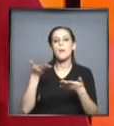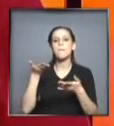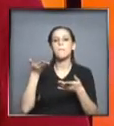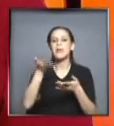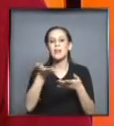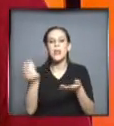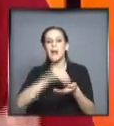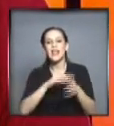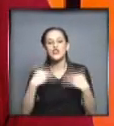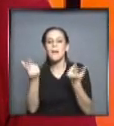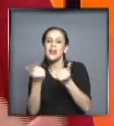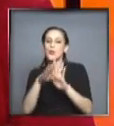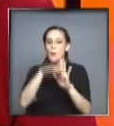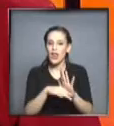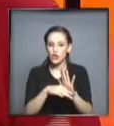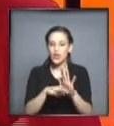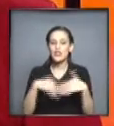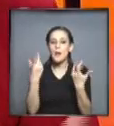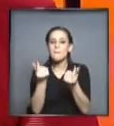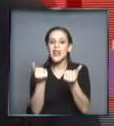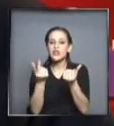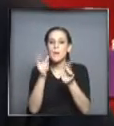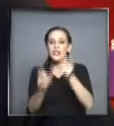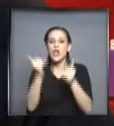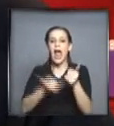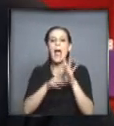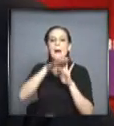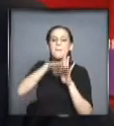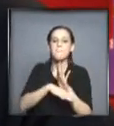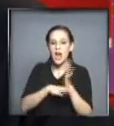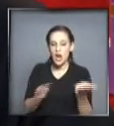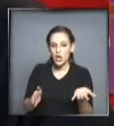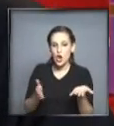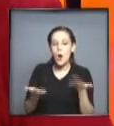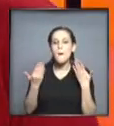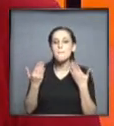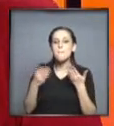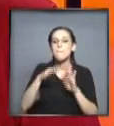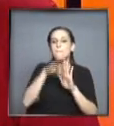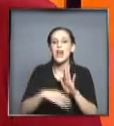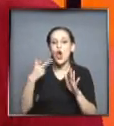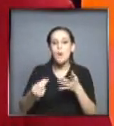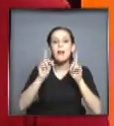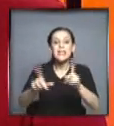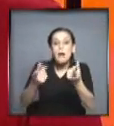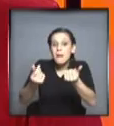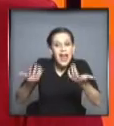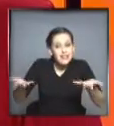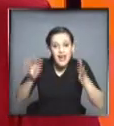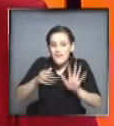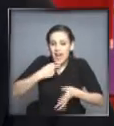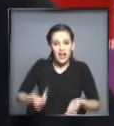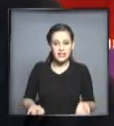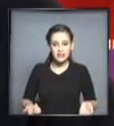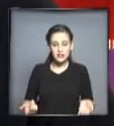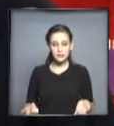el precio del dinero. El precio del dinero es el poder adquisitivo, la gente tiene menos posibilidades, menos cosas que comprar con la misma cantidad de plata. Claro. La cuestión con el